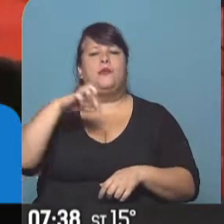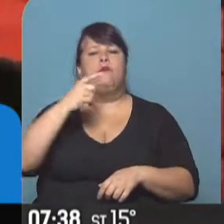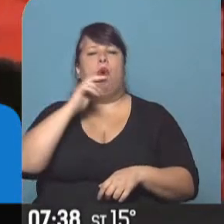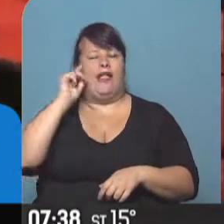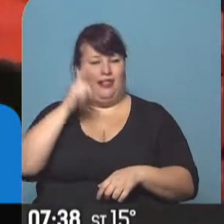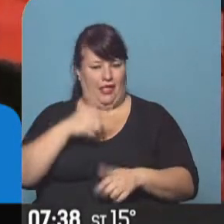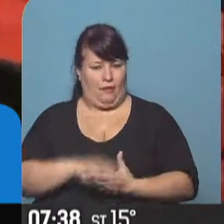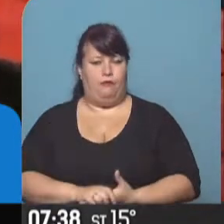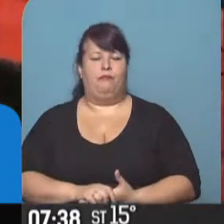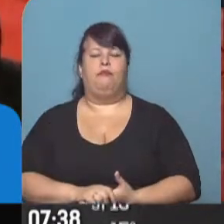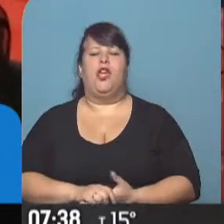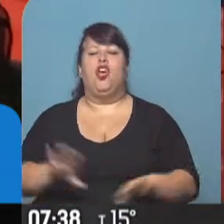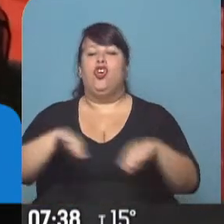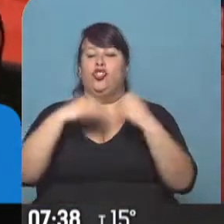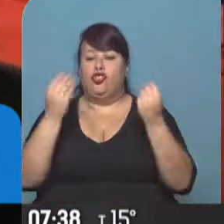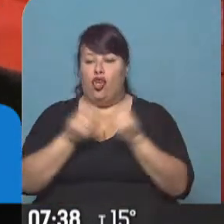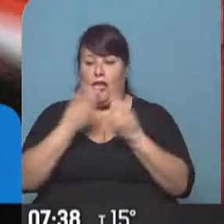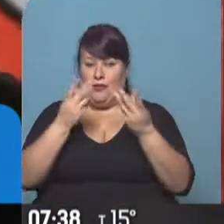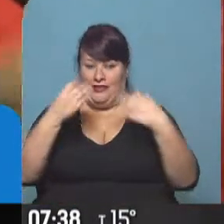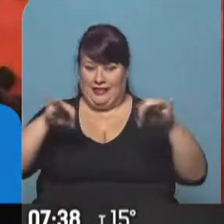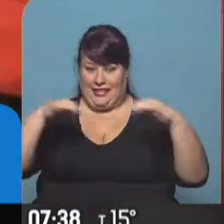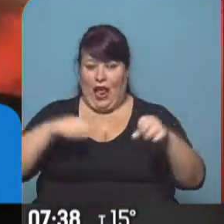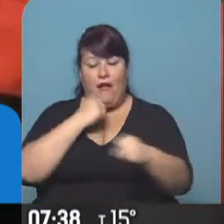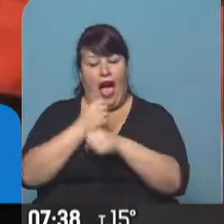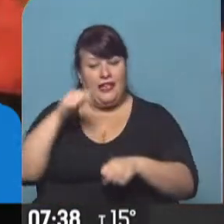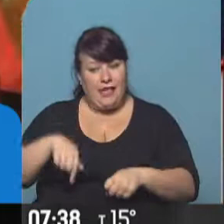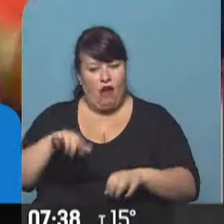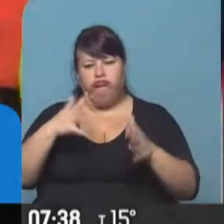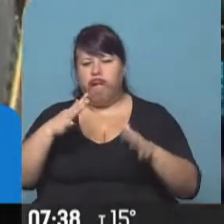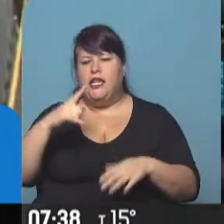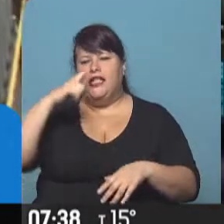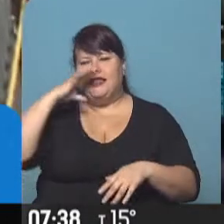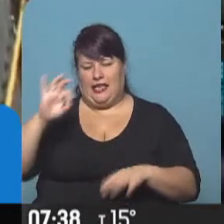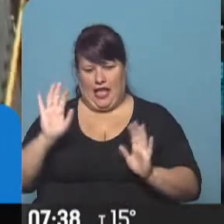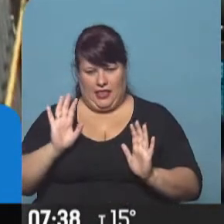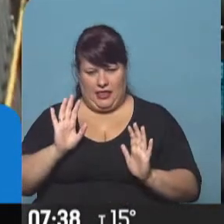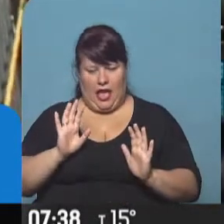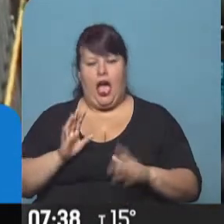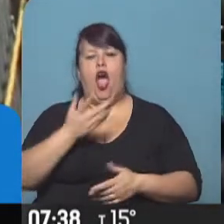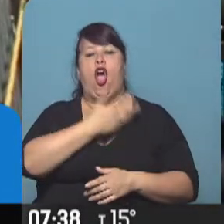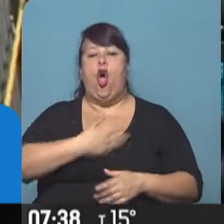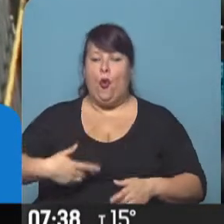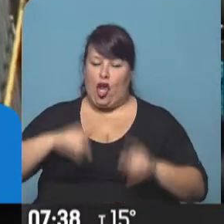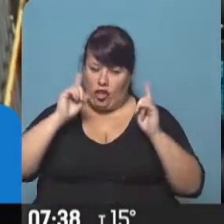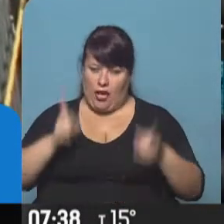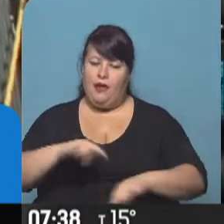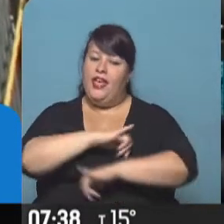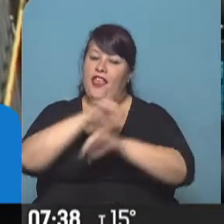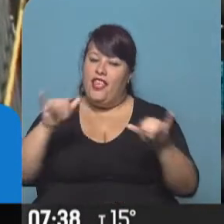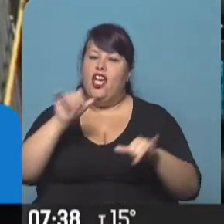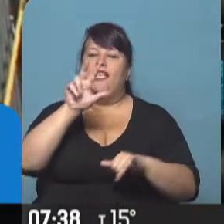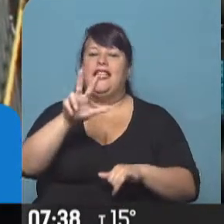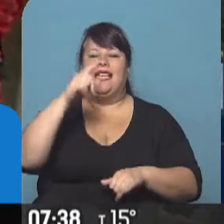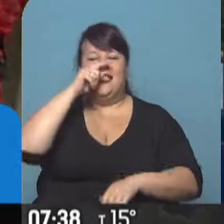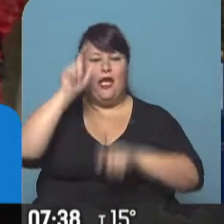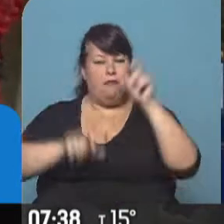Puente. El total de personas rescatadas hasta el momento ronda las 70. Las autoridades también dijeron que